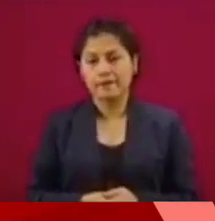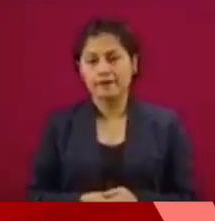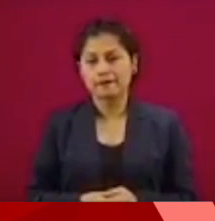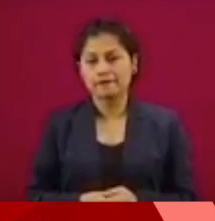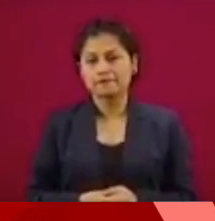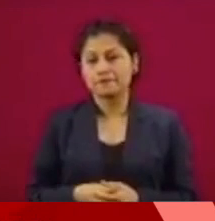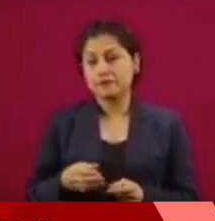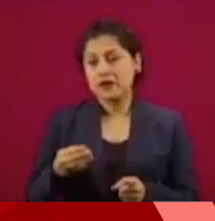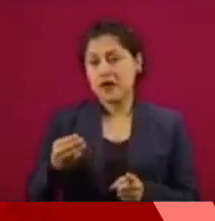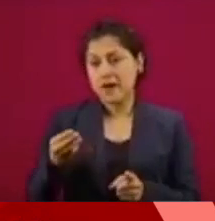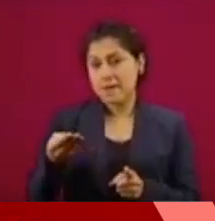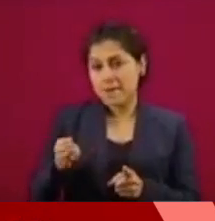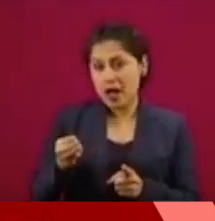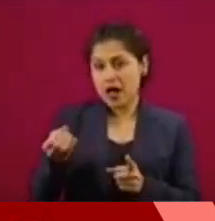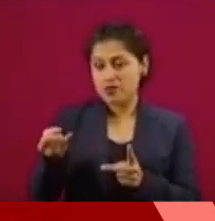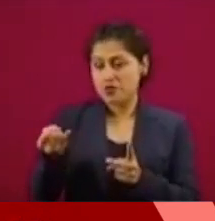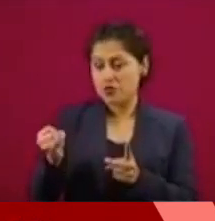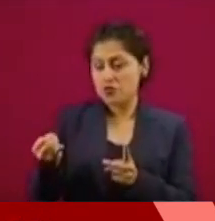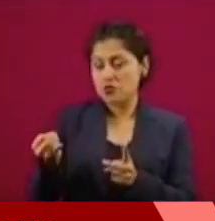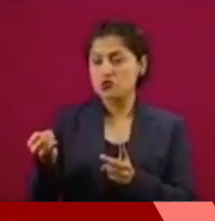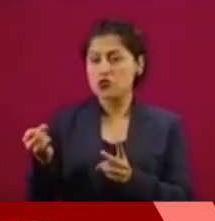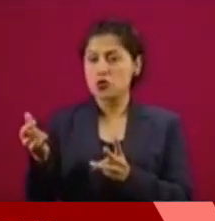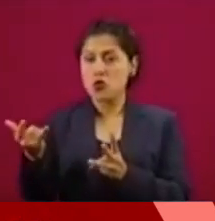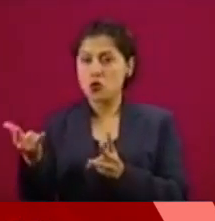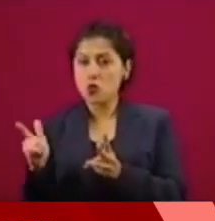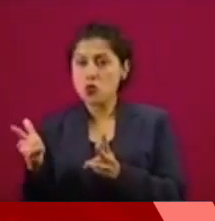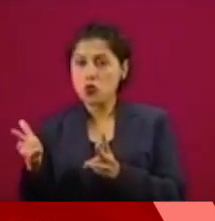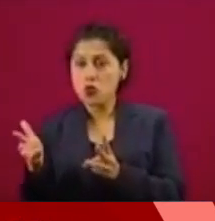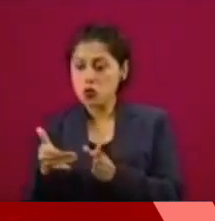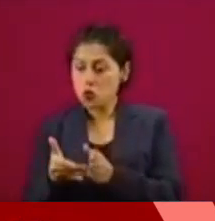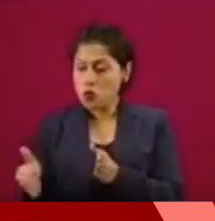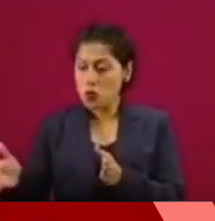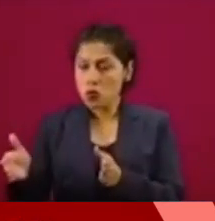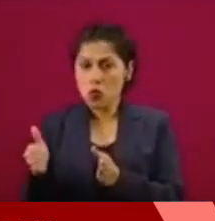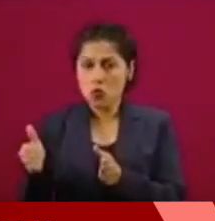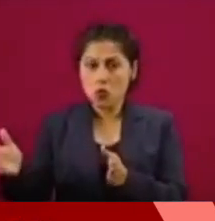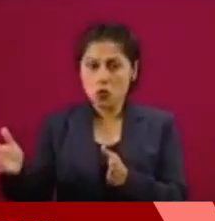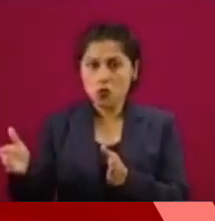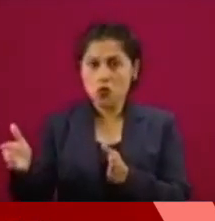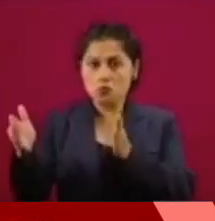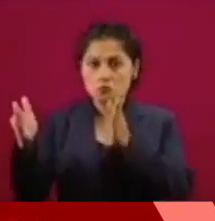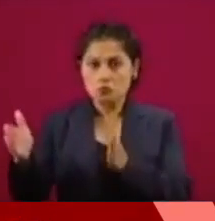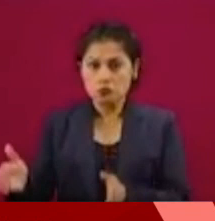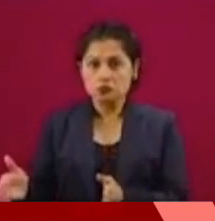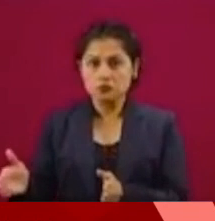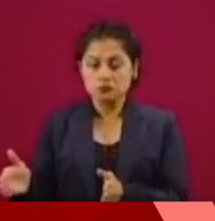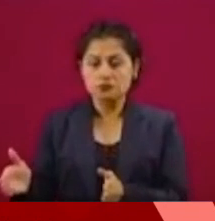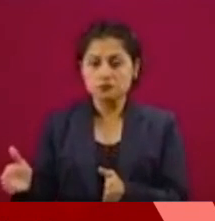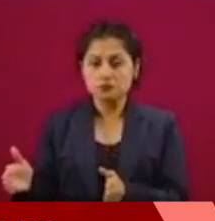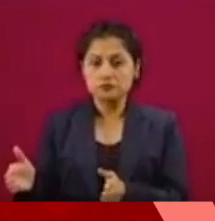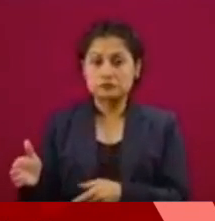mayo, junio, julio, también, si se prolonga,